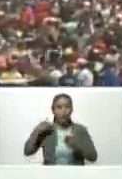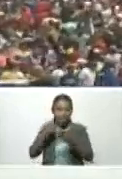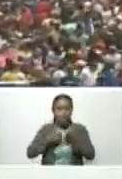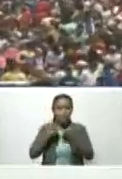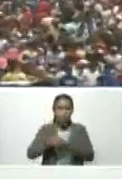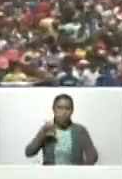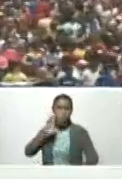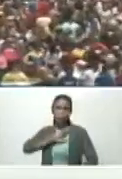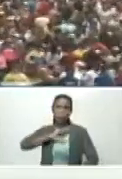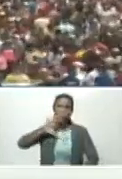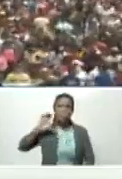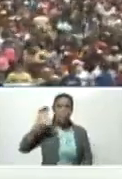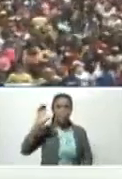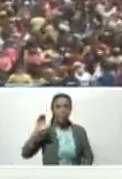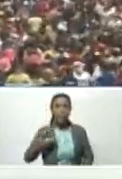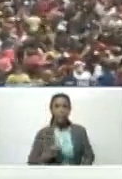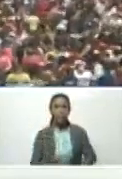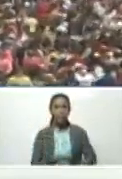patriota.